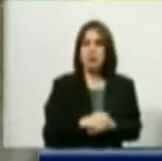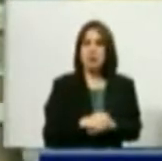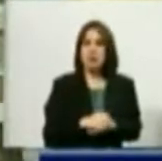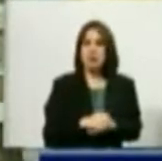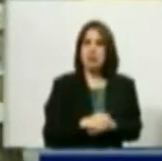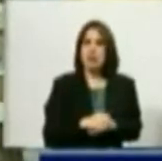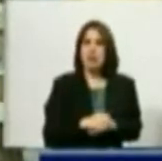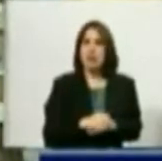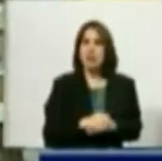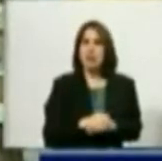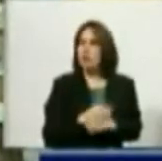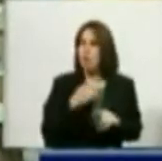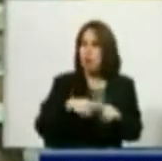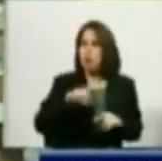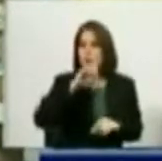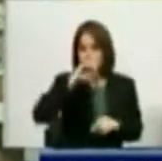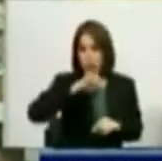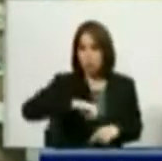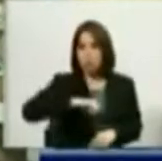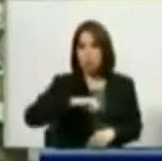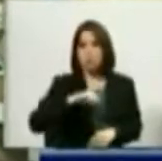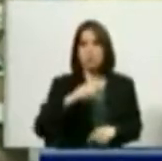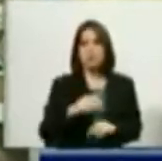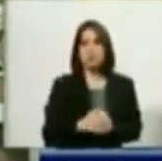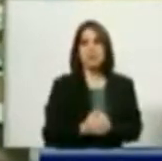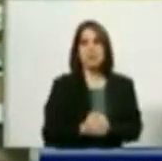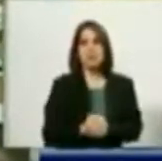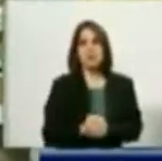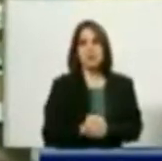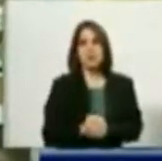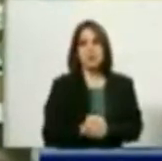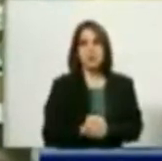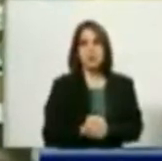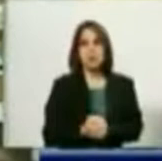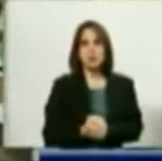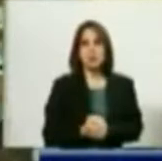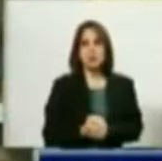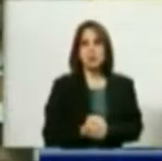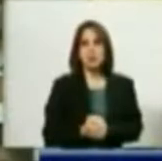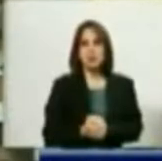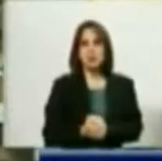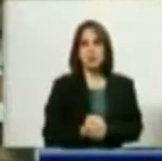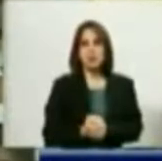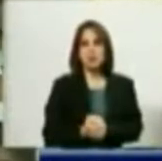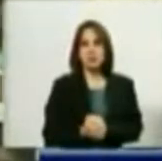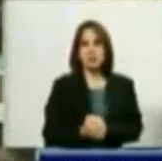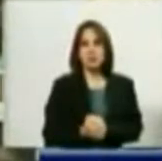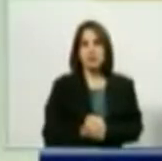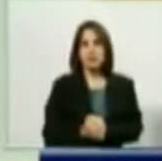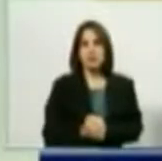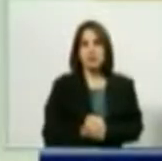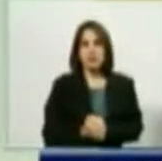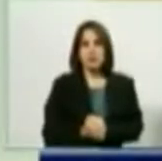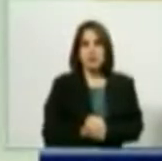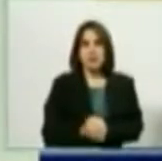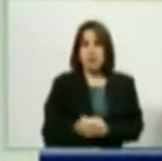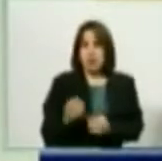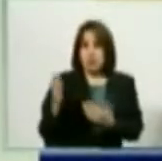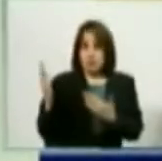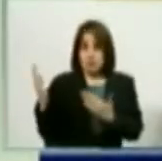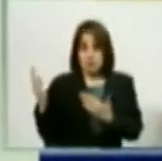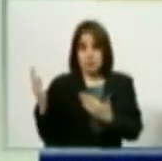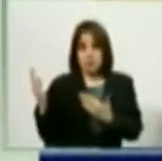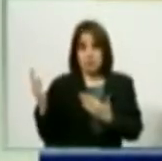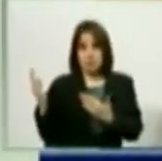Baltasar va a saltar va a saltar porras fe de cámaras